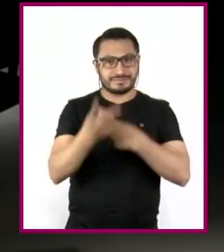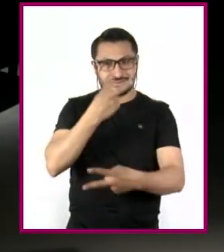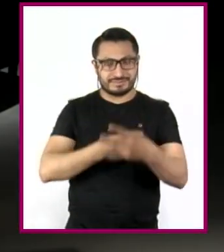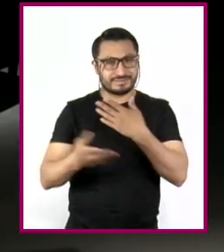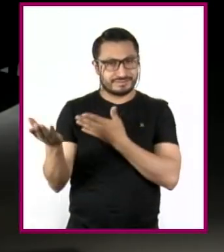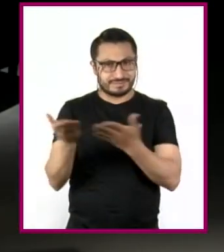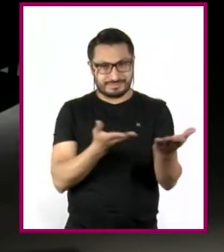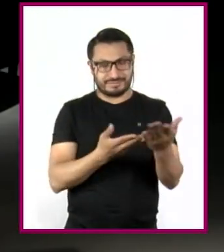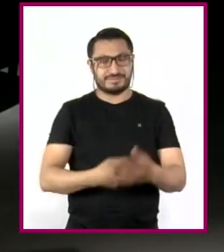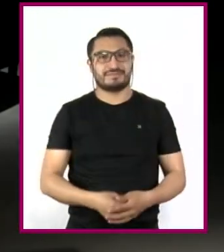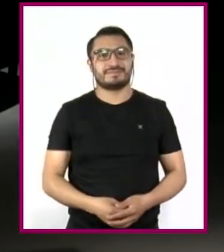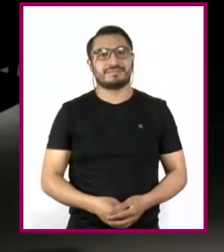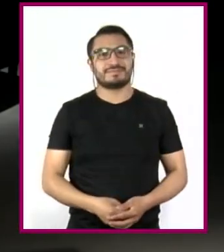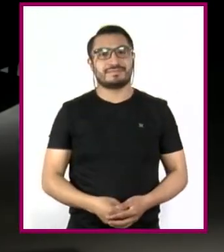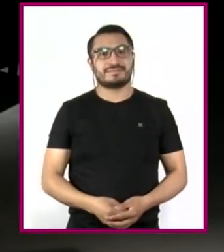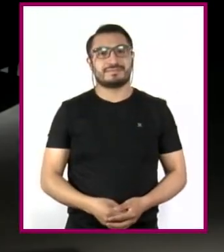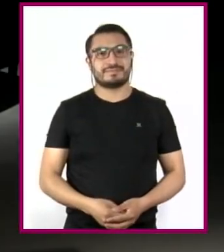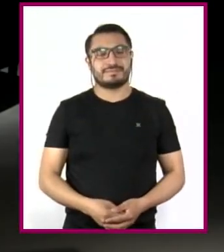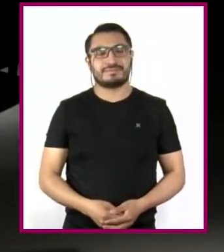Bienvenida y bienvenido.